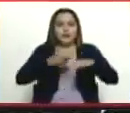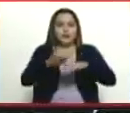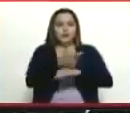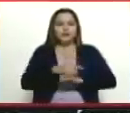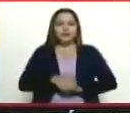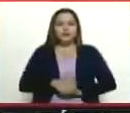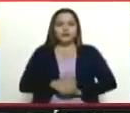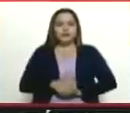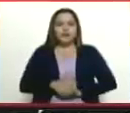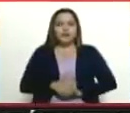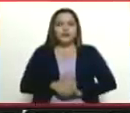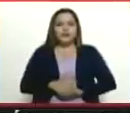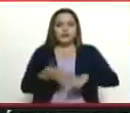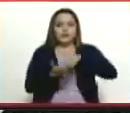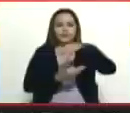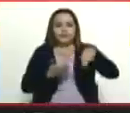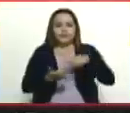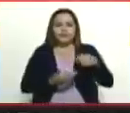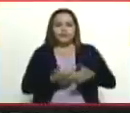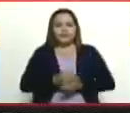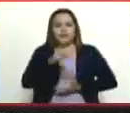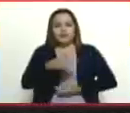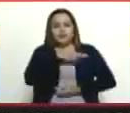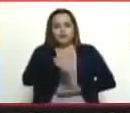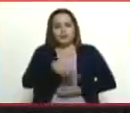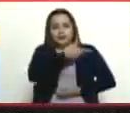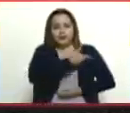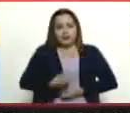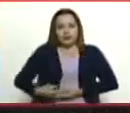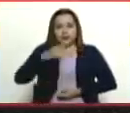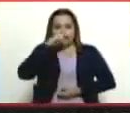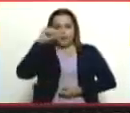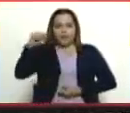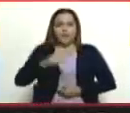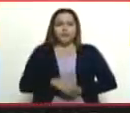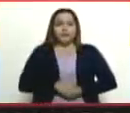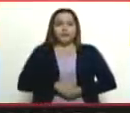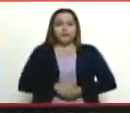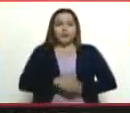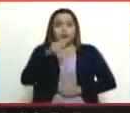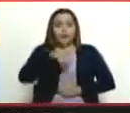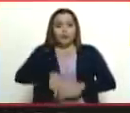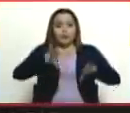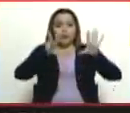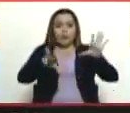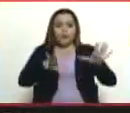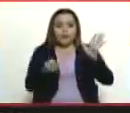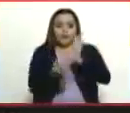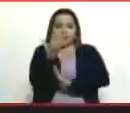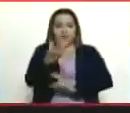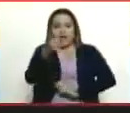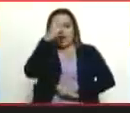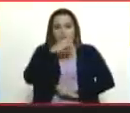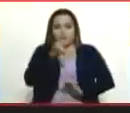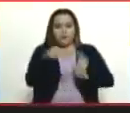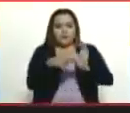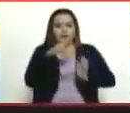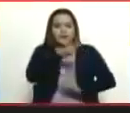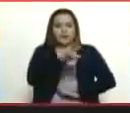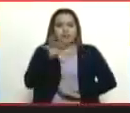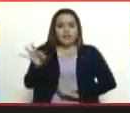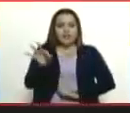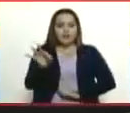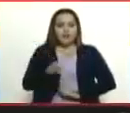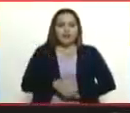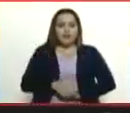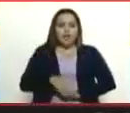gobierno revolucionario, acompañando a nuestro presidente Nicolás Maduro. Hoy es 8 de mayo de 2023,